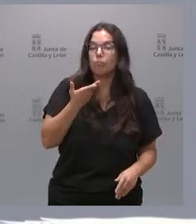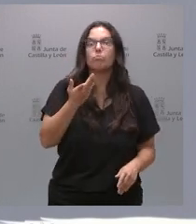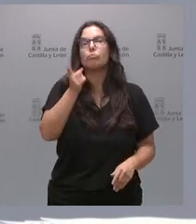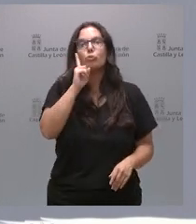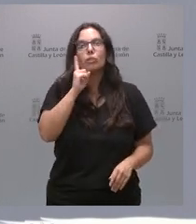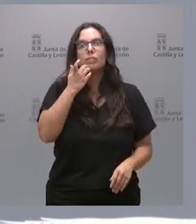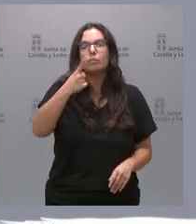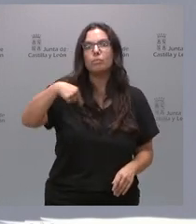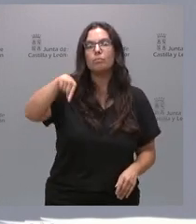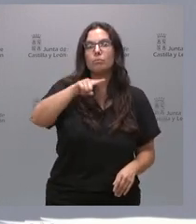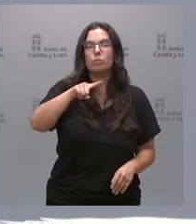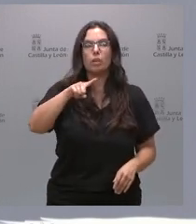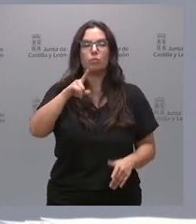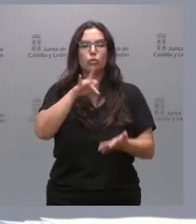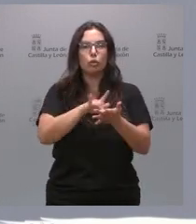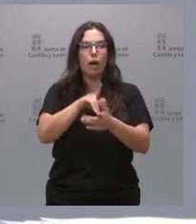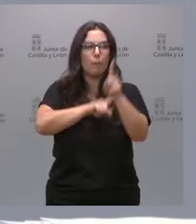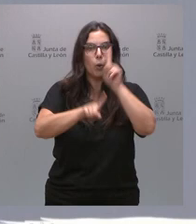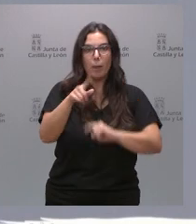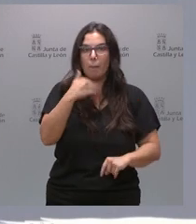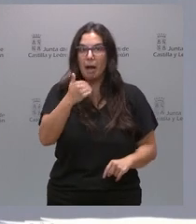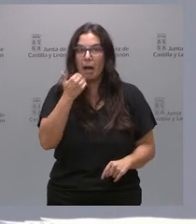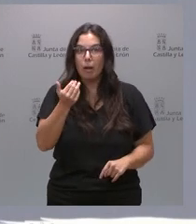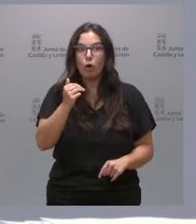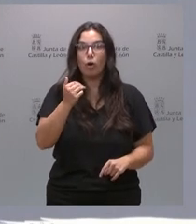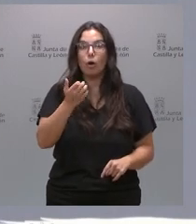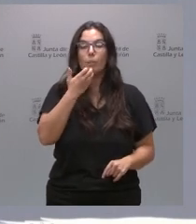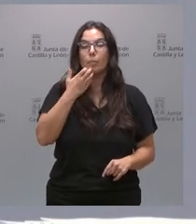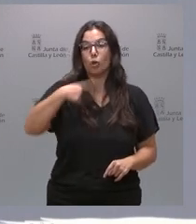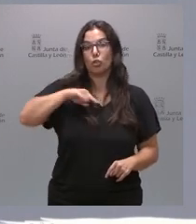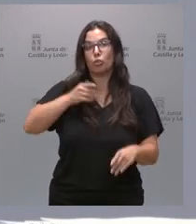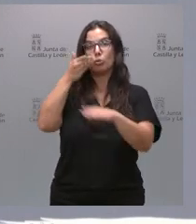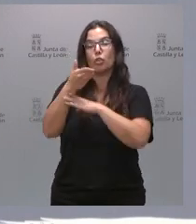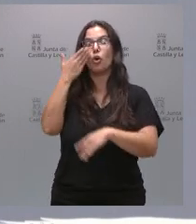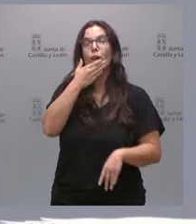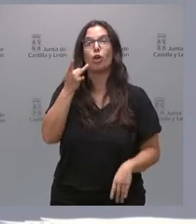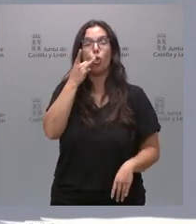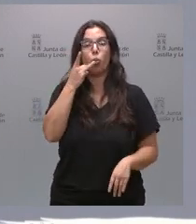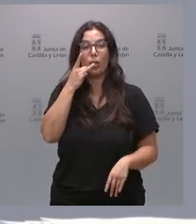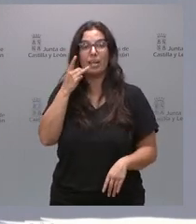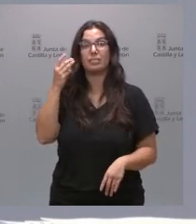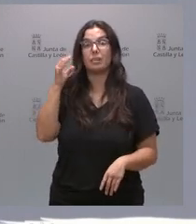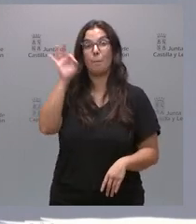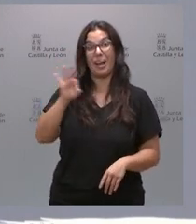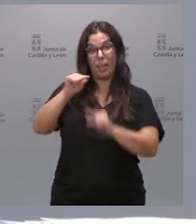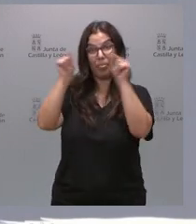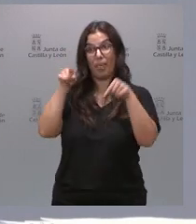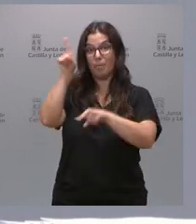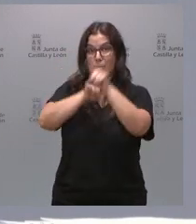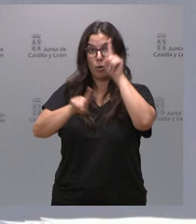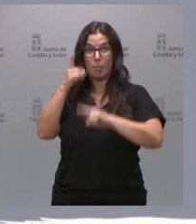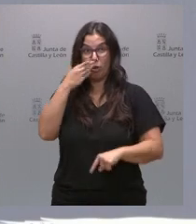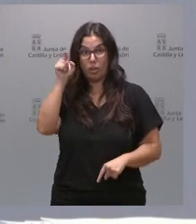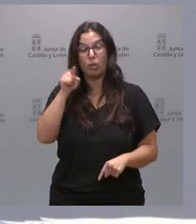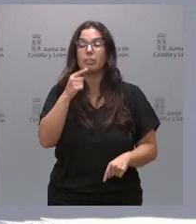han registrado este es algún tipo de incidencia hemos visto uno en el colegio de Dueñas en Palencia No sé si alguna más o pues efectivamente Esa es